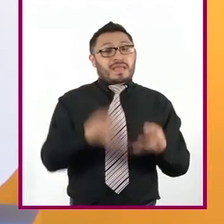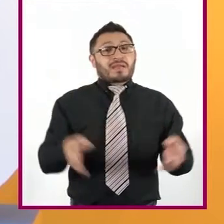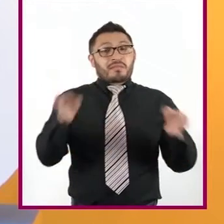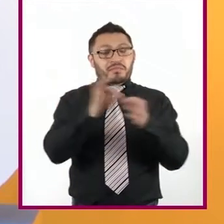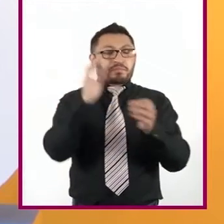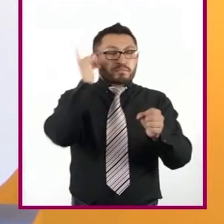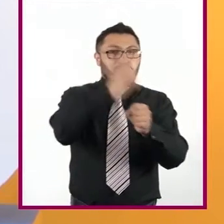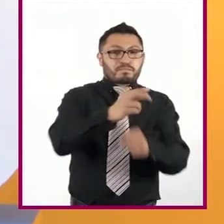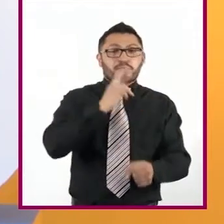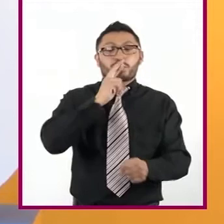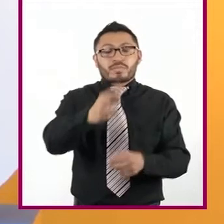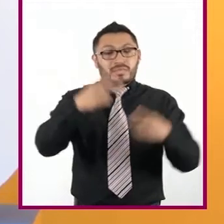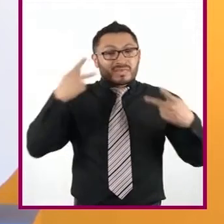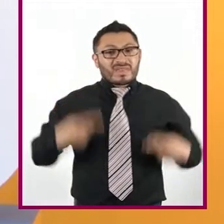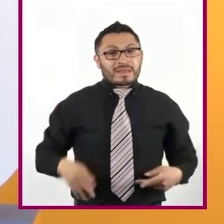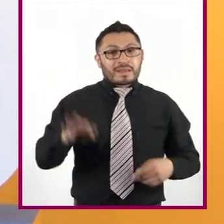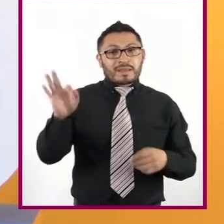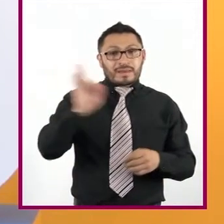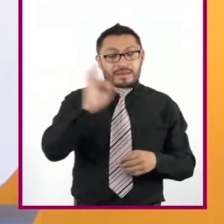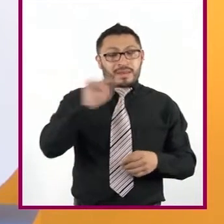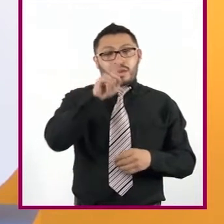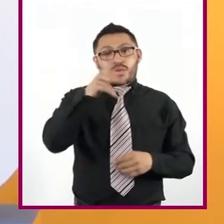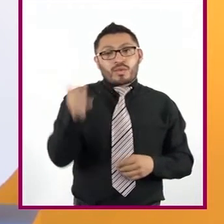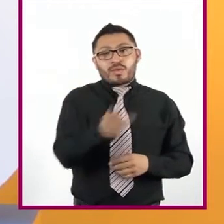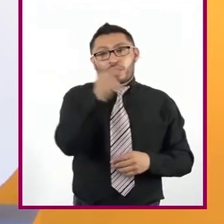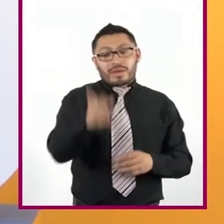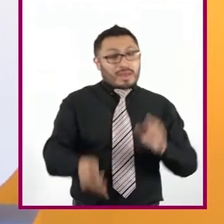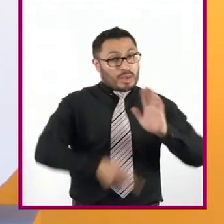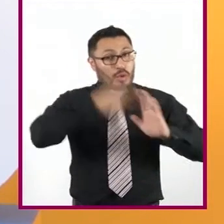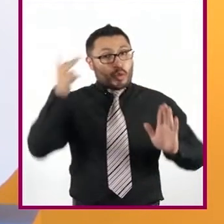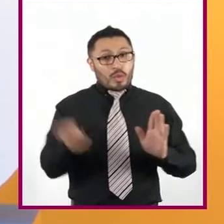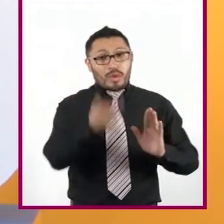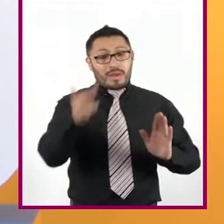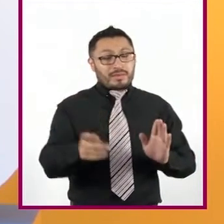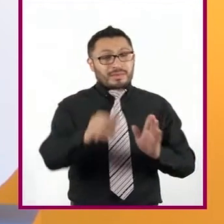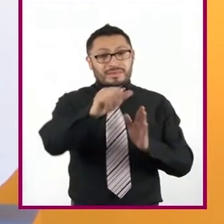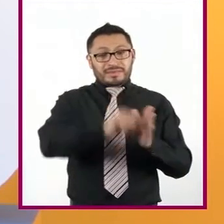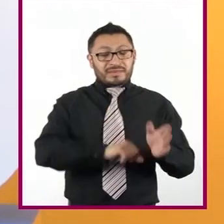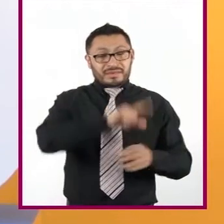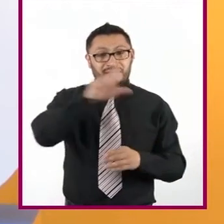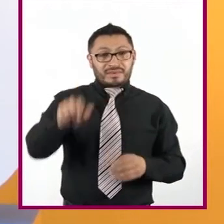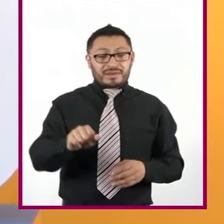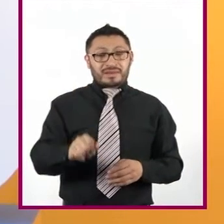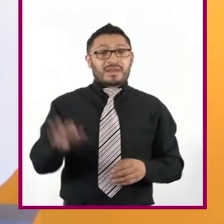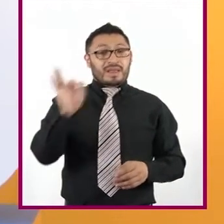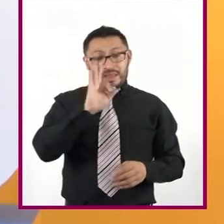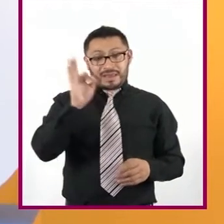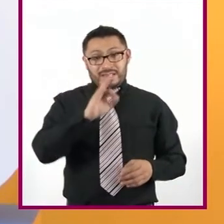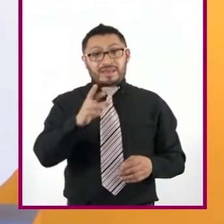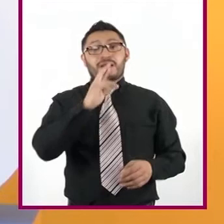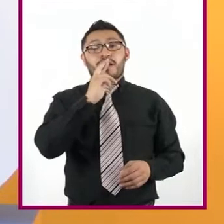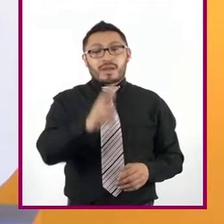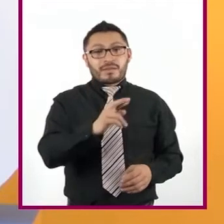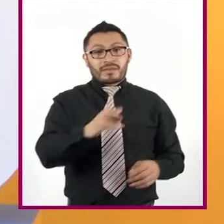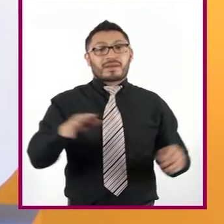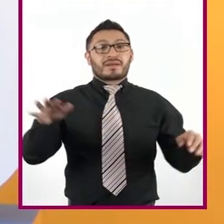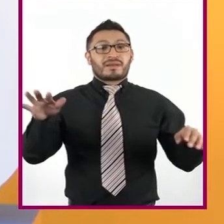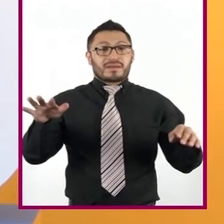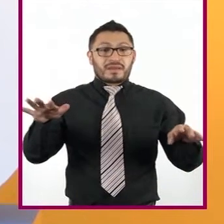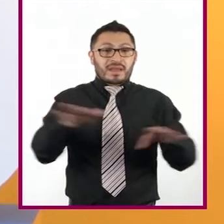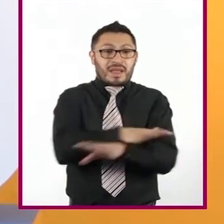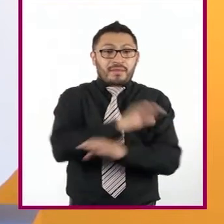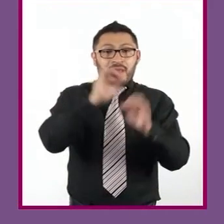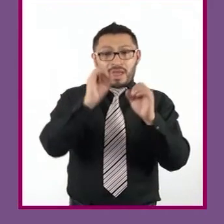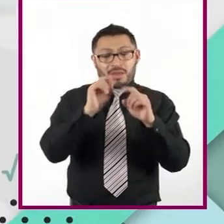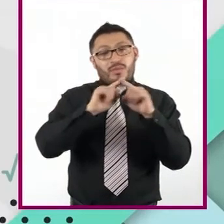personas, de modo que si encuestas a alguien y lo vuelves a encuestar meses después, posiblemente las respuestas que te dé no